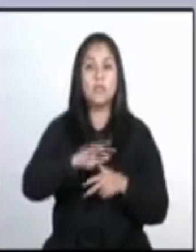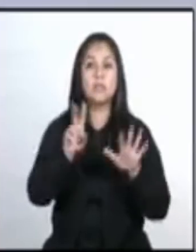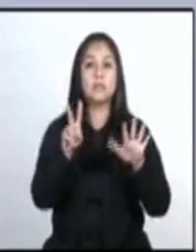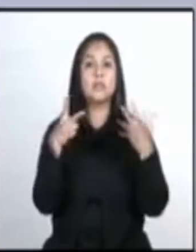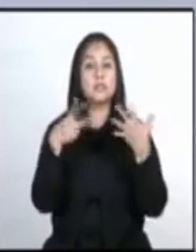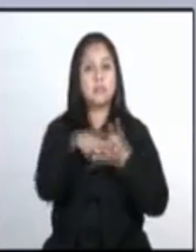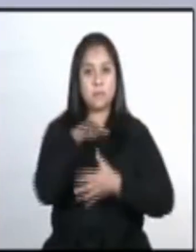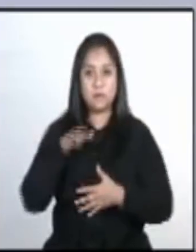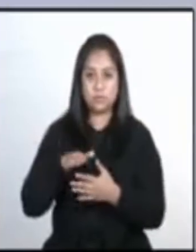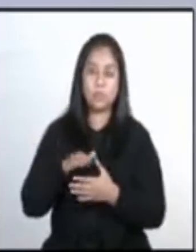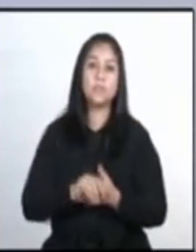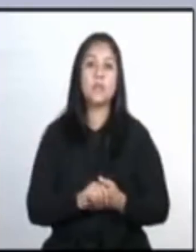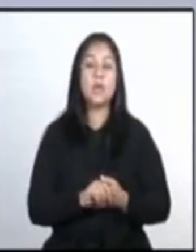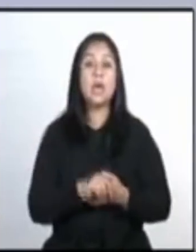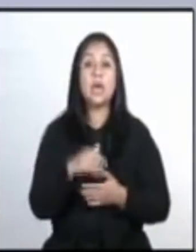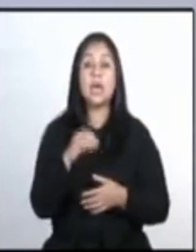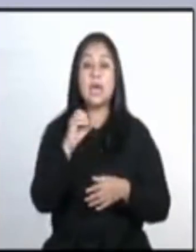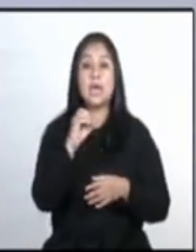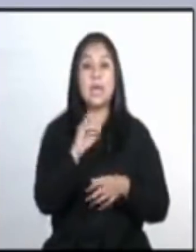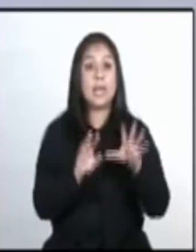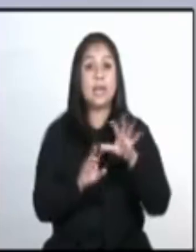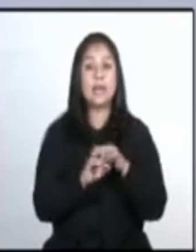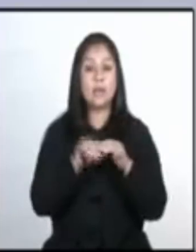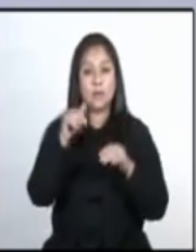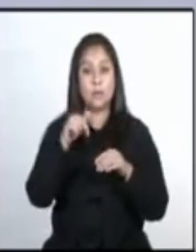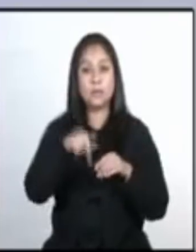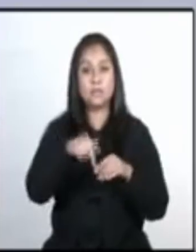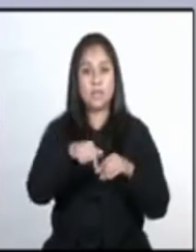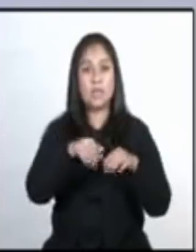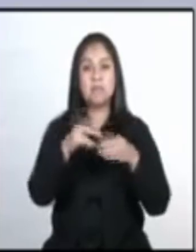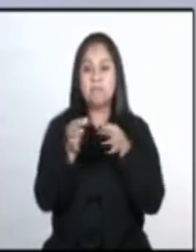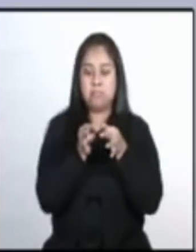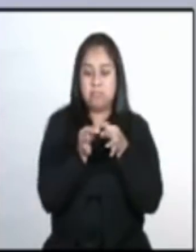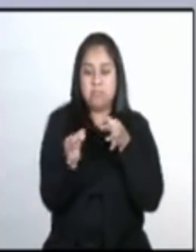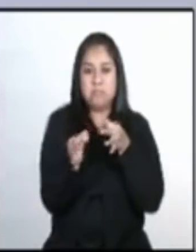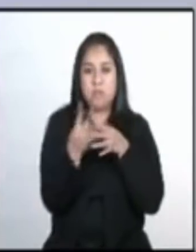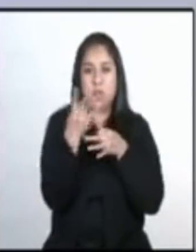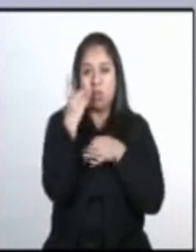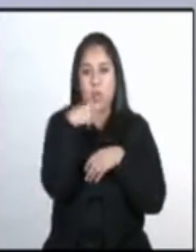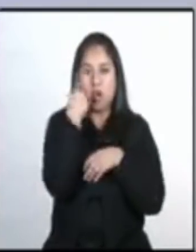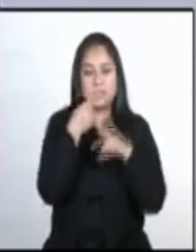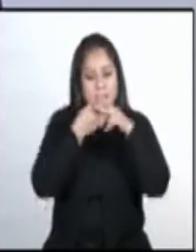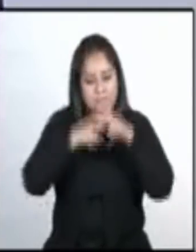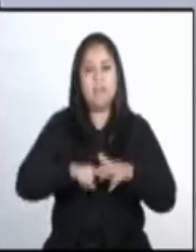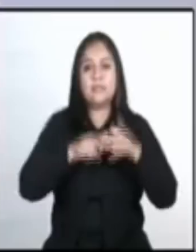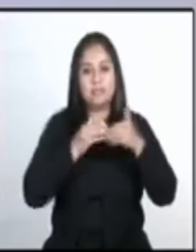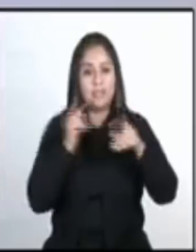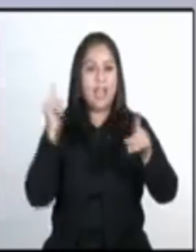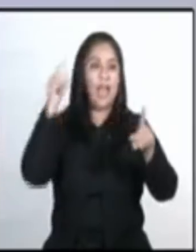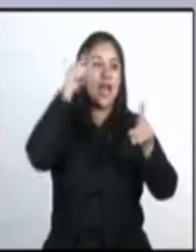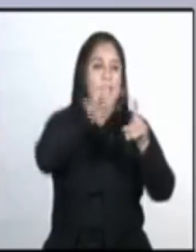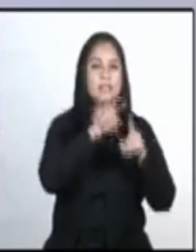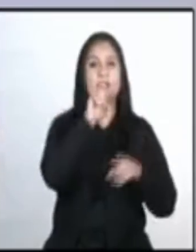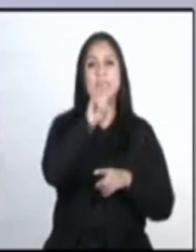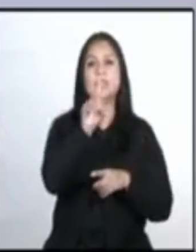17 de marzo, a las 0 horas, es decir, dentro de poco menos de 4 horas, hasta el 31 de